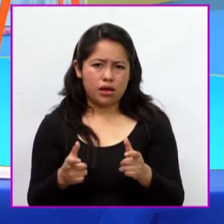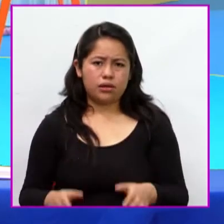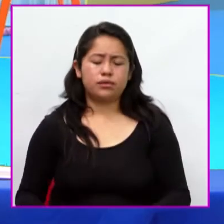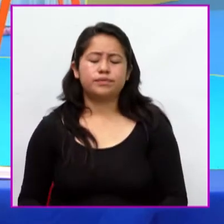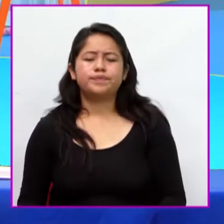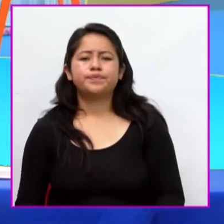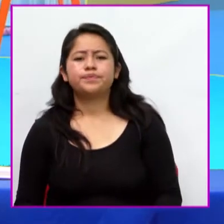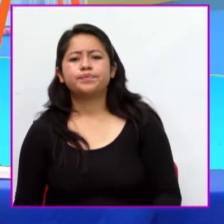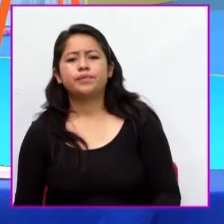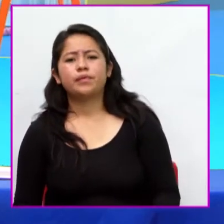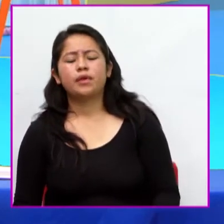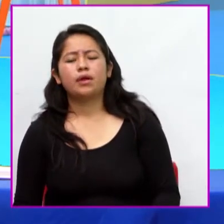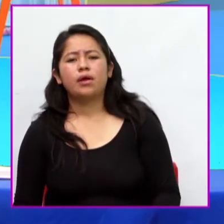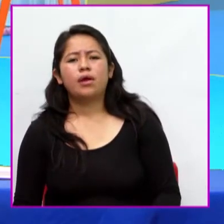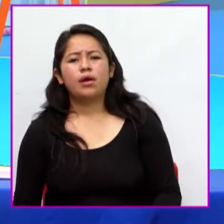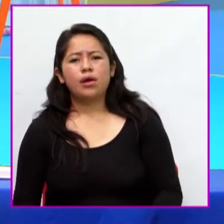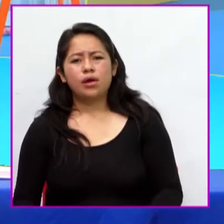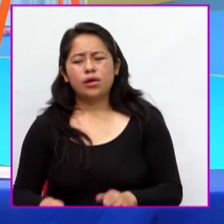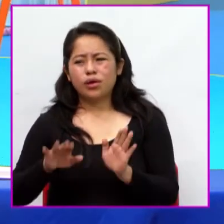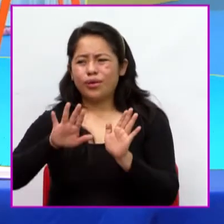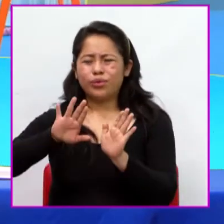el contacto, ¿cómo?